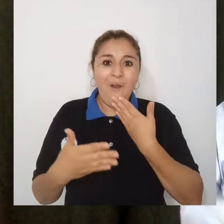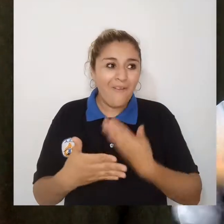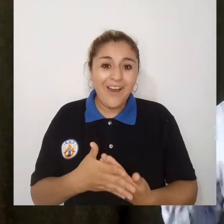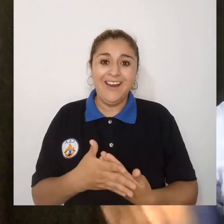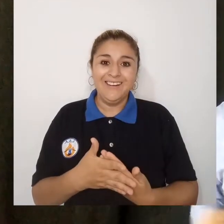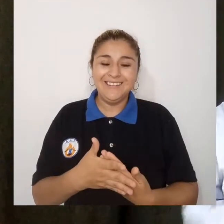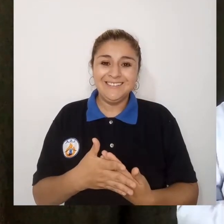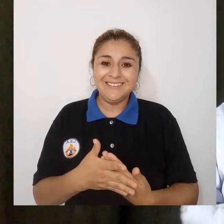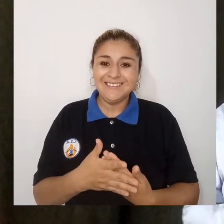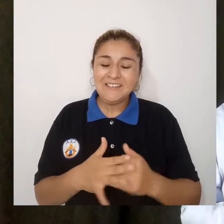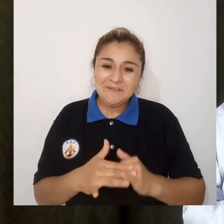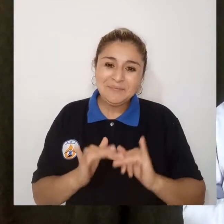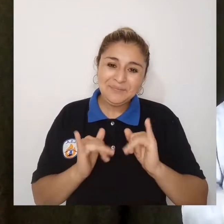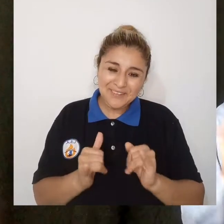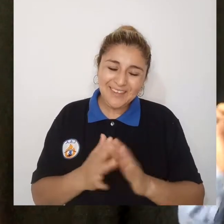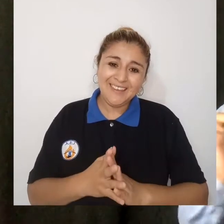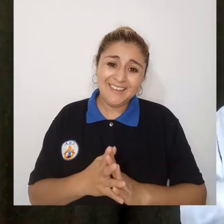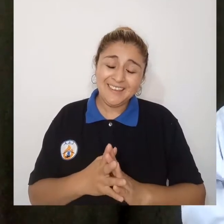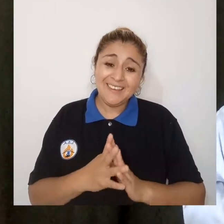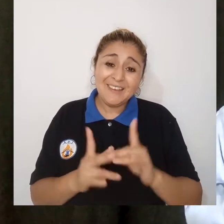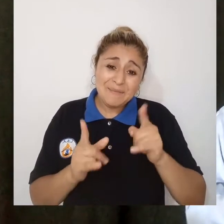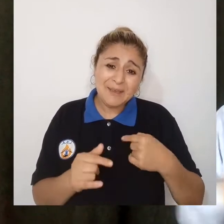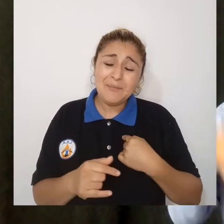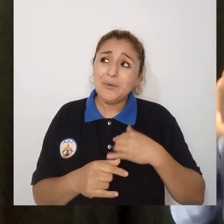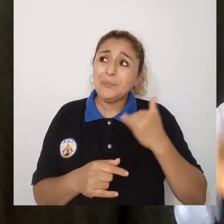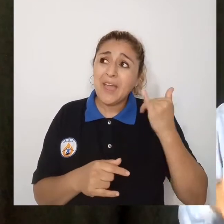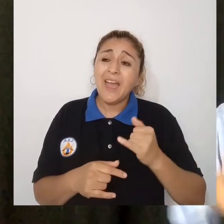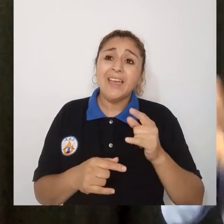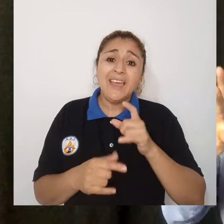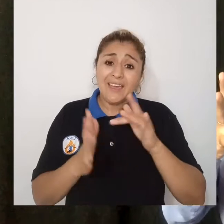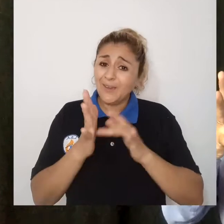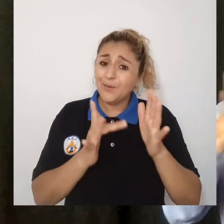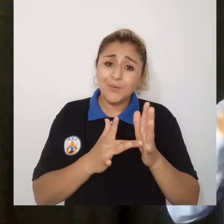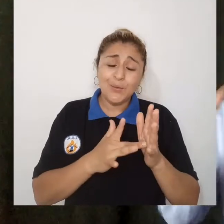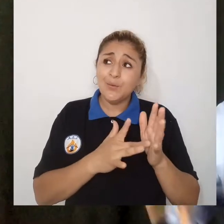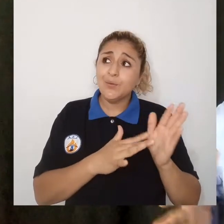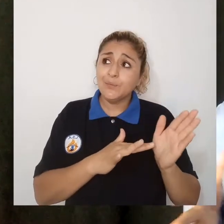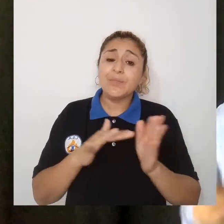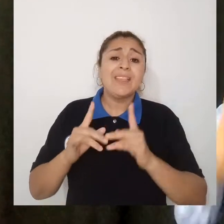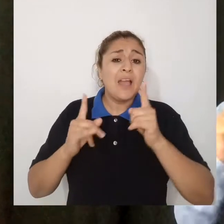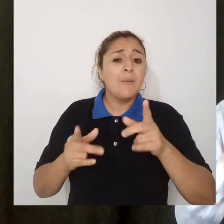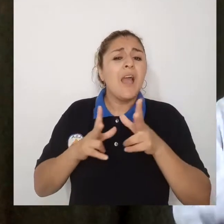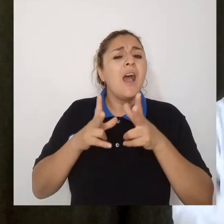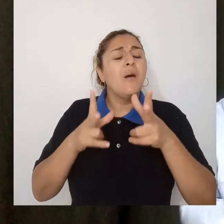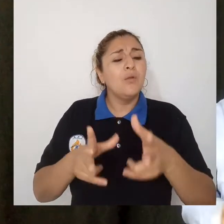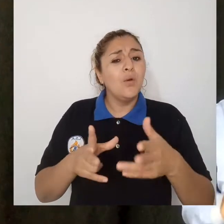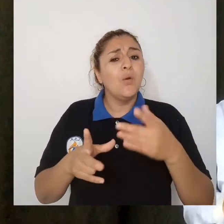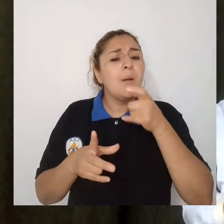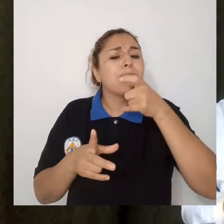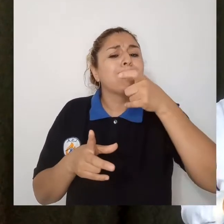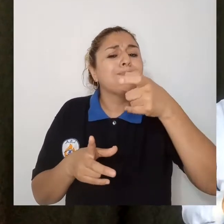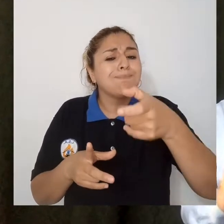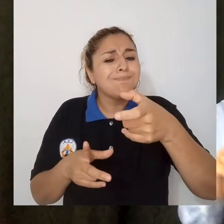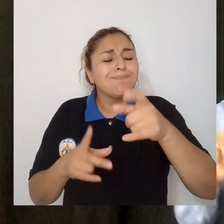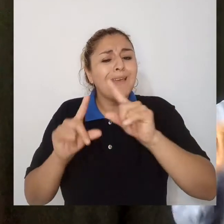no siempre la historia fue fácil pero una frase de jesucristo revela o refleja de cómo debemos vivir